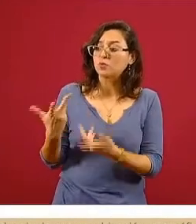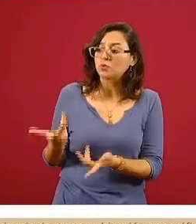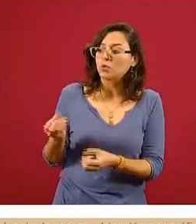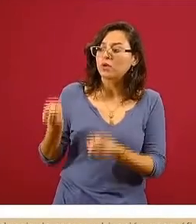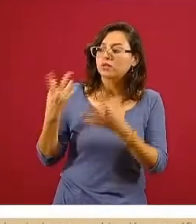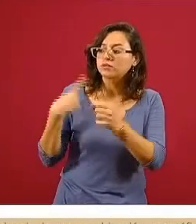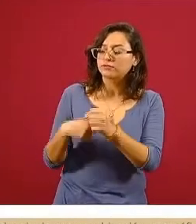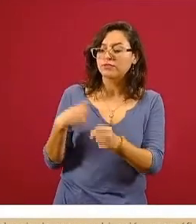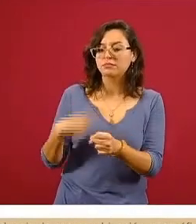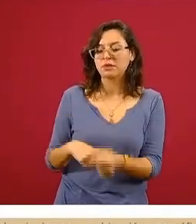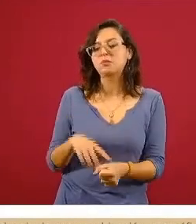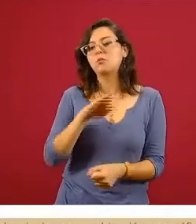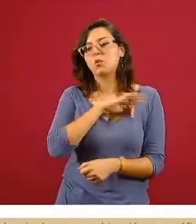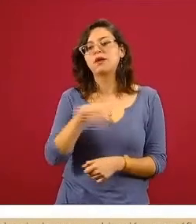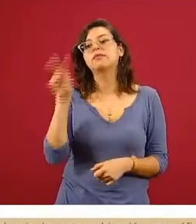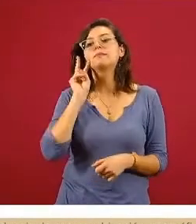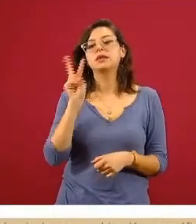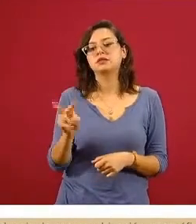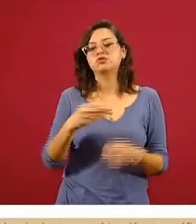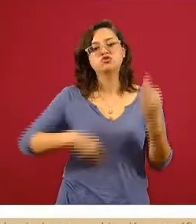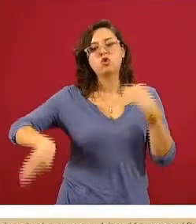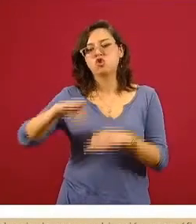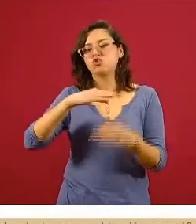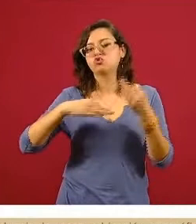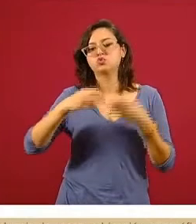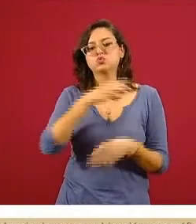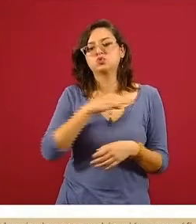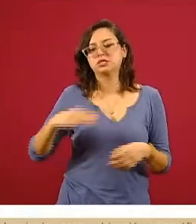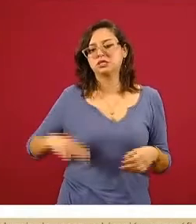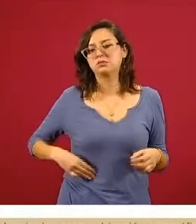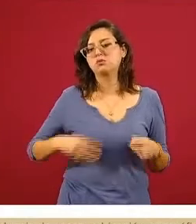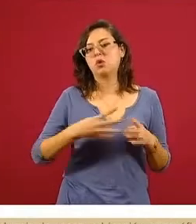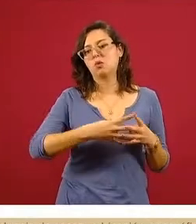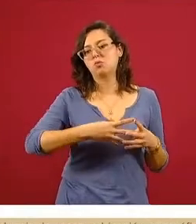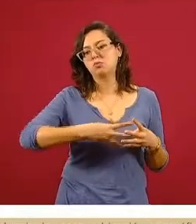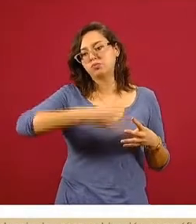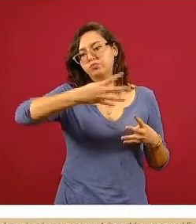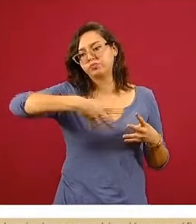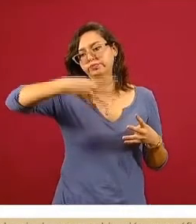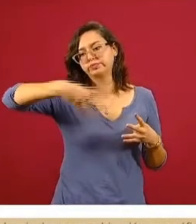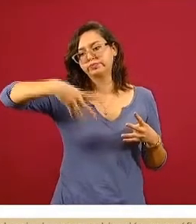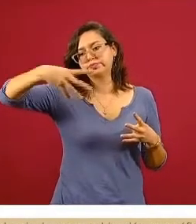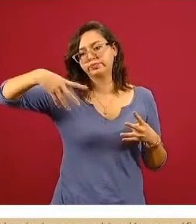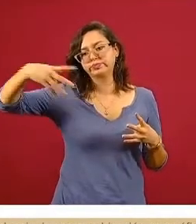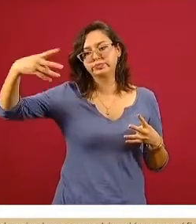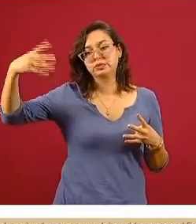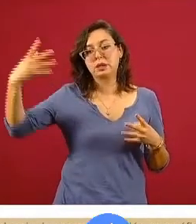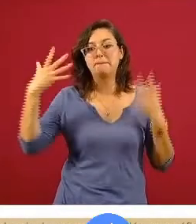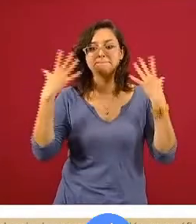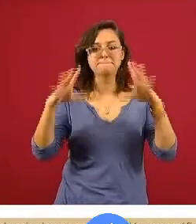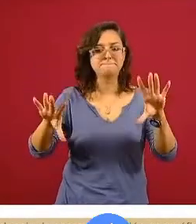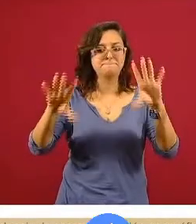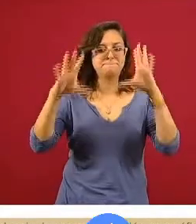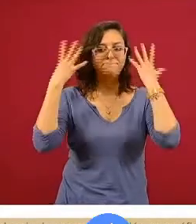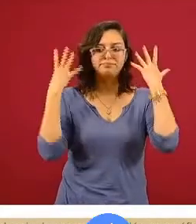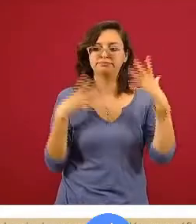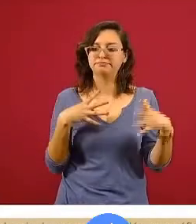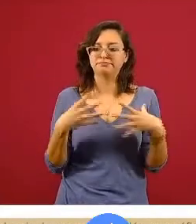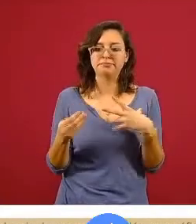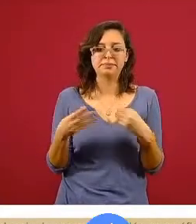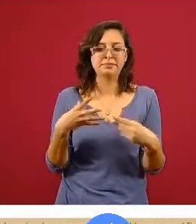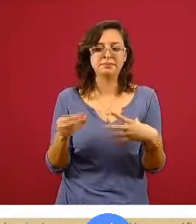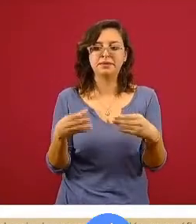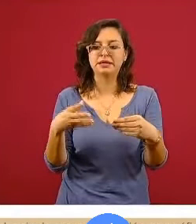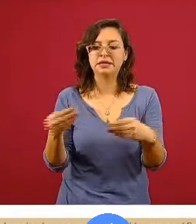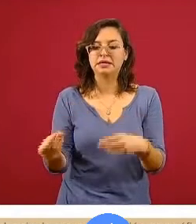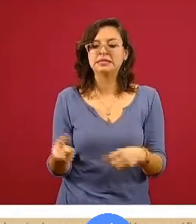todos los municipios de alguna manera contribuyeron en una medida a este incremento y sobre todo a la aceleración de la epidemia que